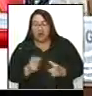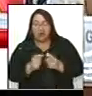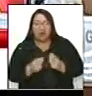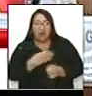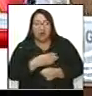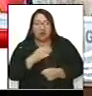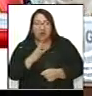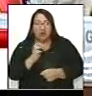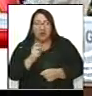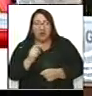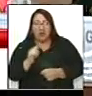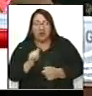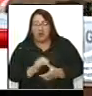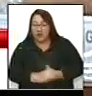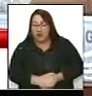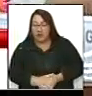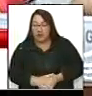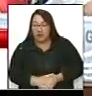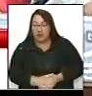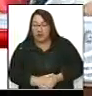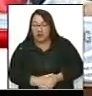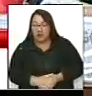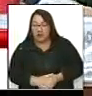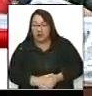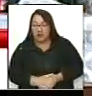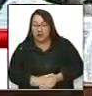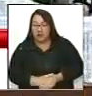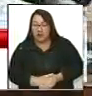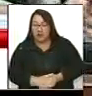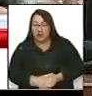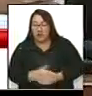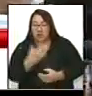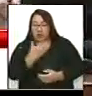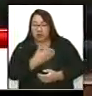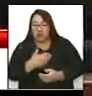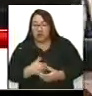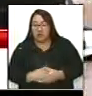Betty Hananculi Gómez. Gracias, presidenta.